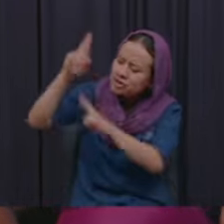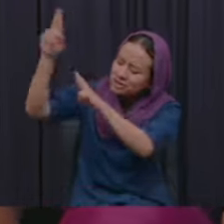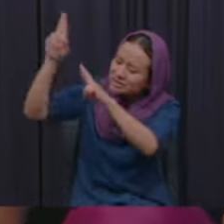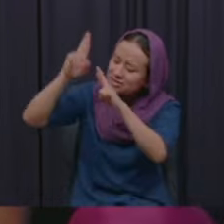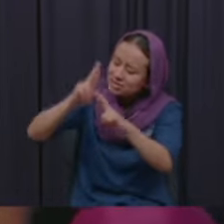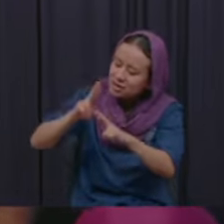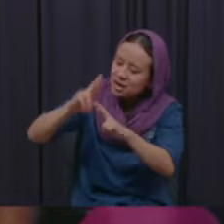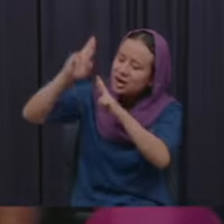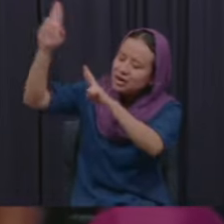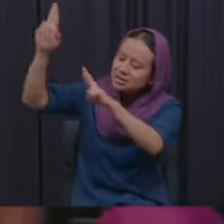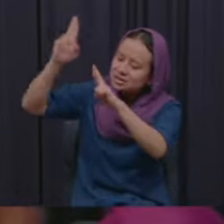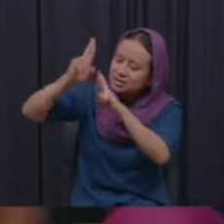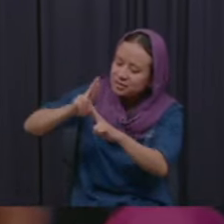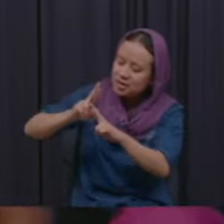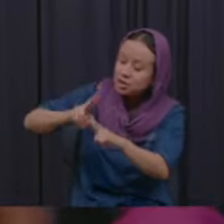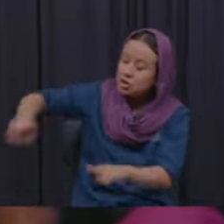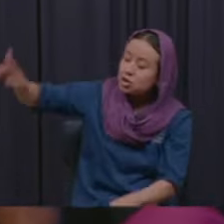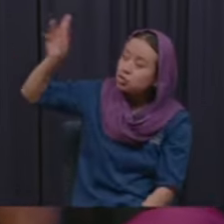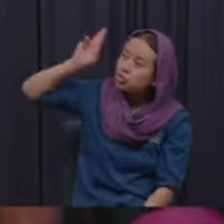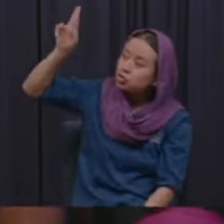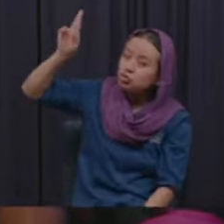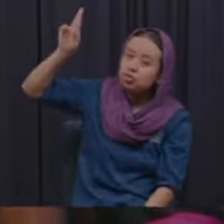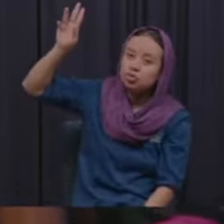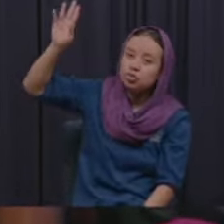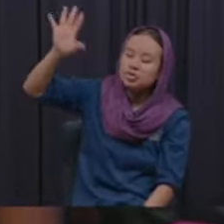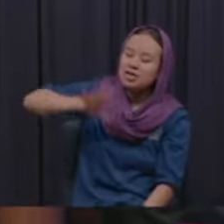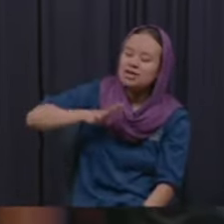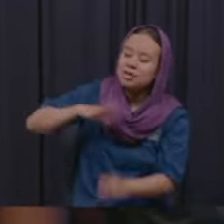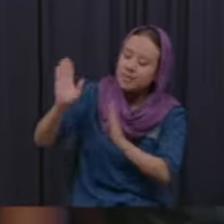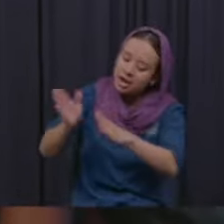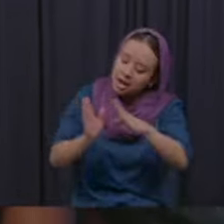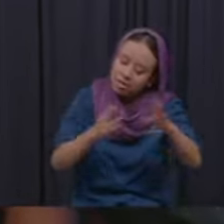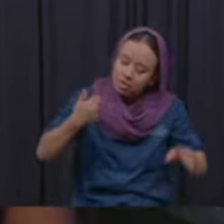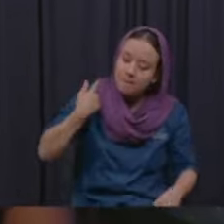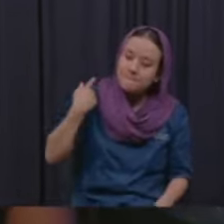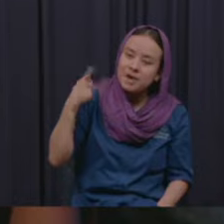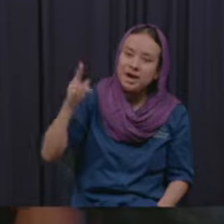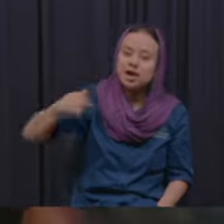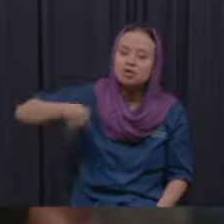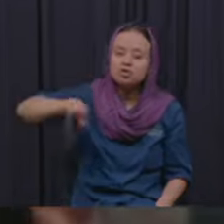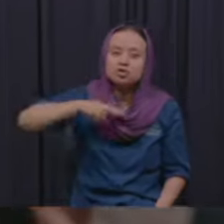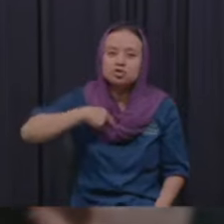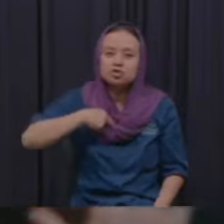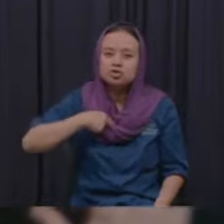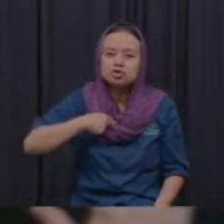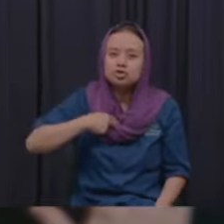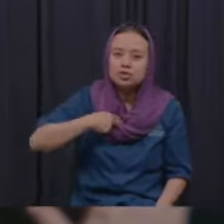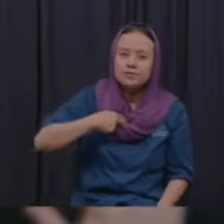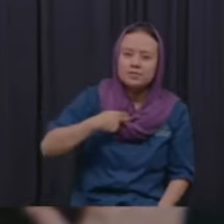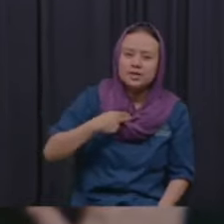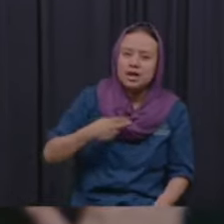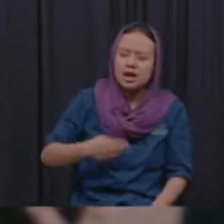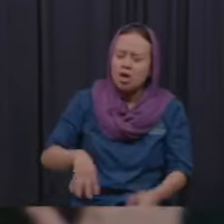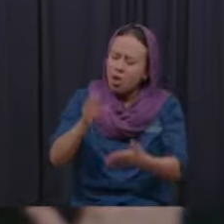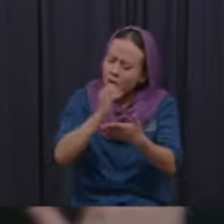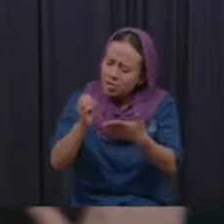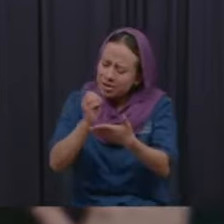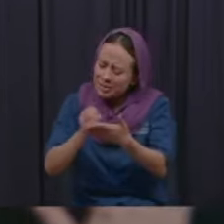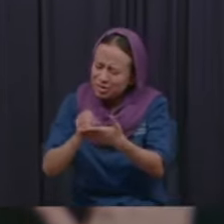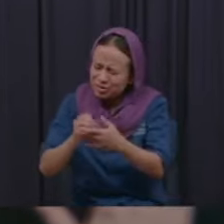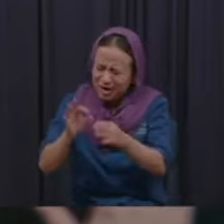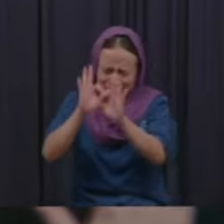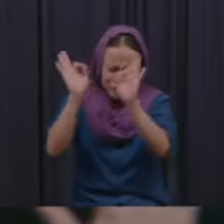anhelantes de recibir lo que tú tienes para nosotros. Obra de una manera gloriosa, Padre, obra de una